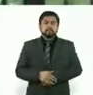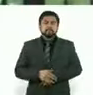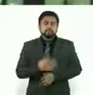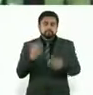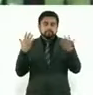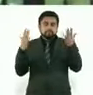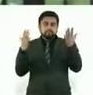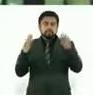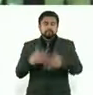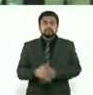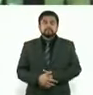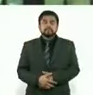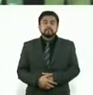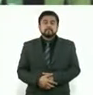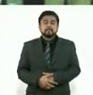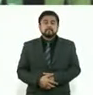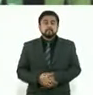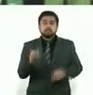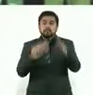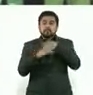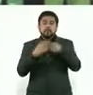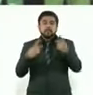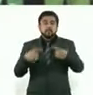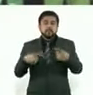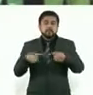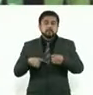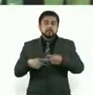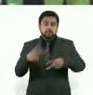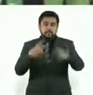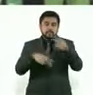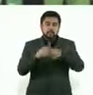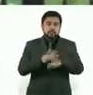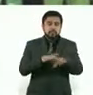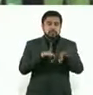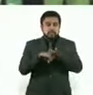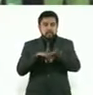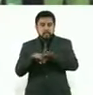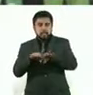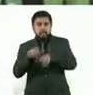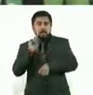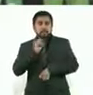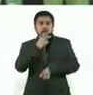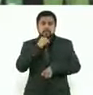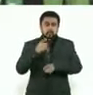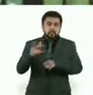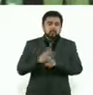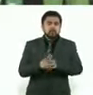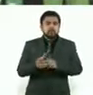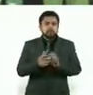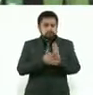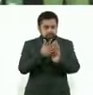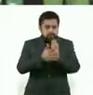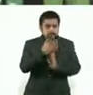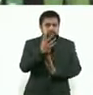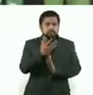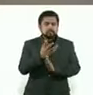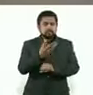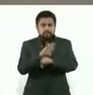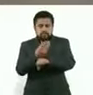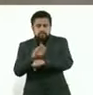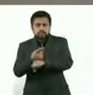Saludamos la presencia de las y los trabajadores que participaron en las actividades de bacheo en la calzada Ignacio Zaragoza.